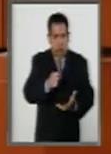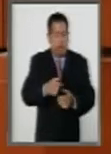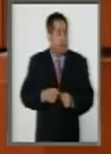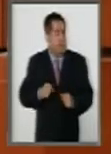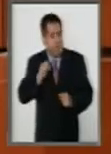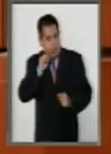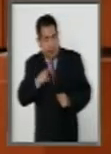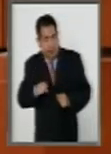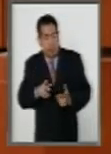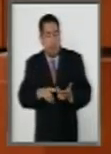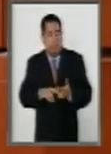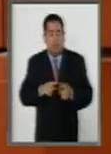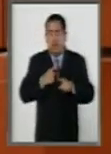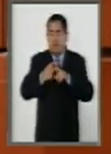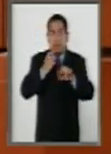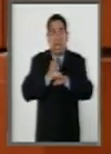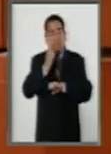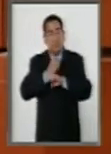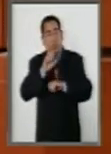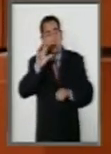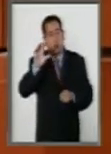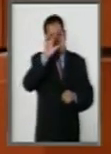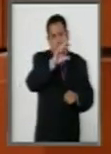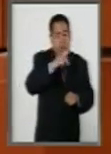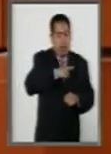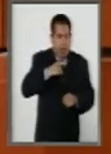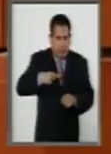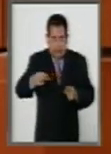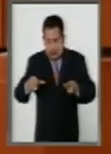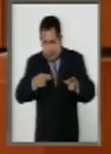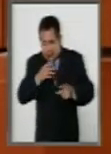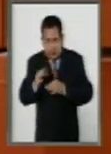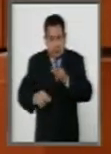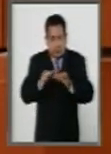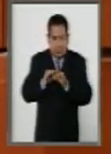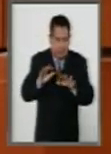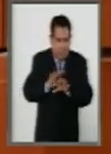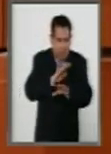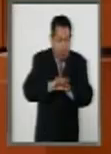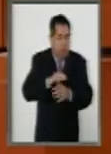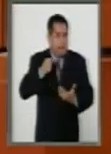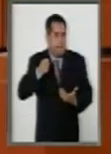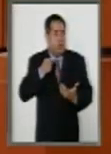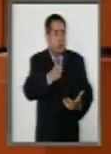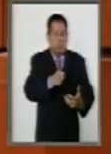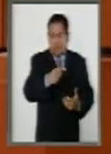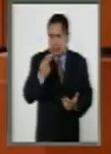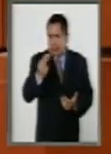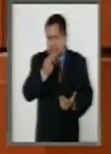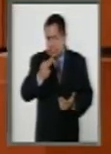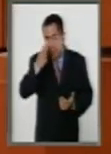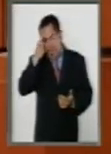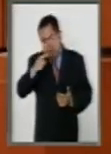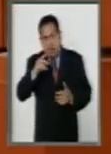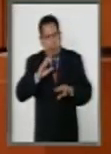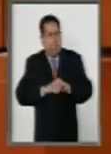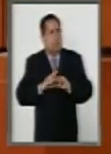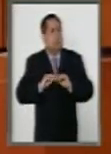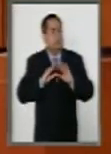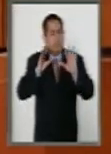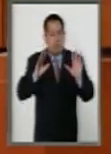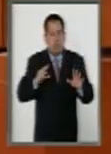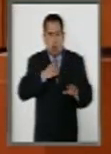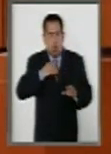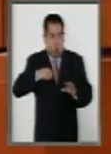Asimismo, las entidades federativas deberán realizar las previsiones y adecuaciones presupuestales necesarias para dar cumplimiento a